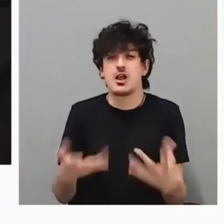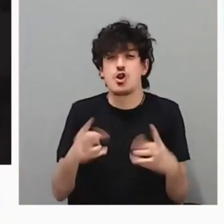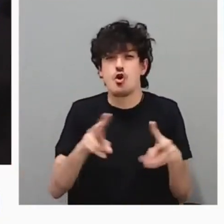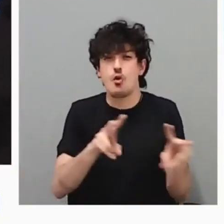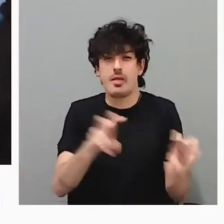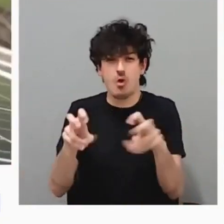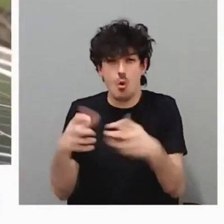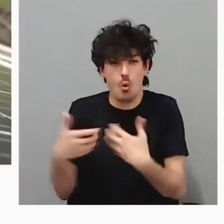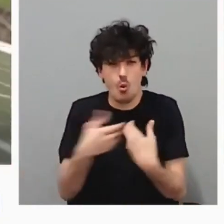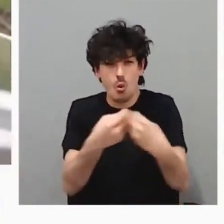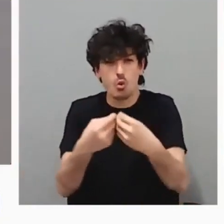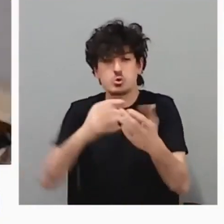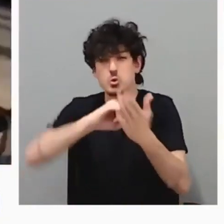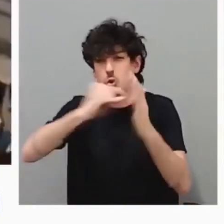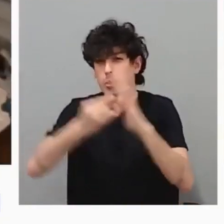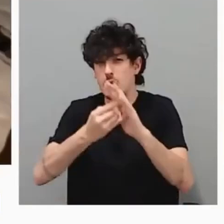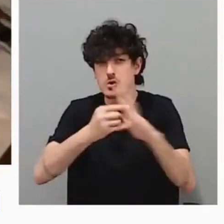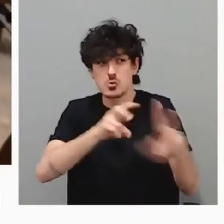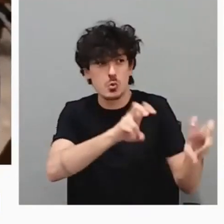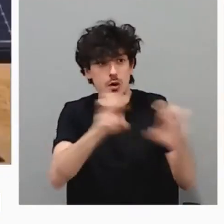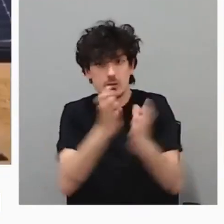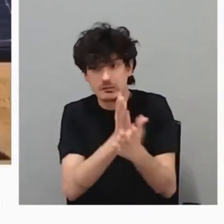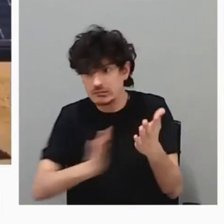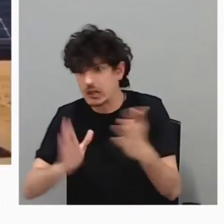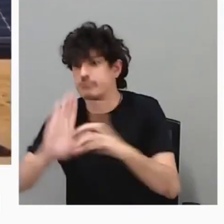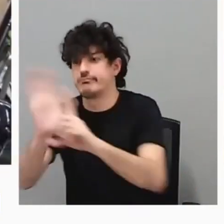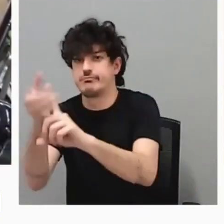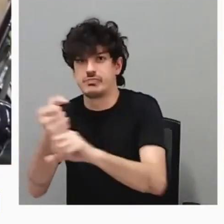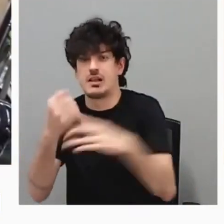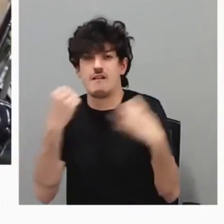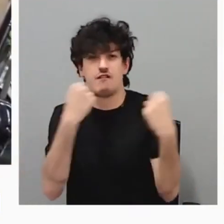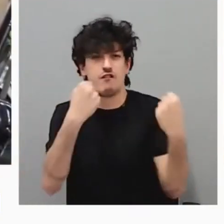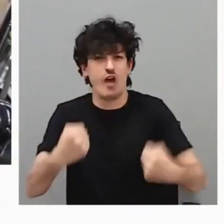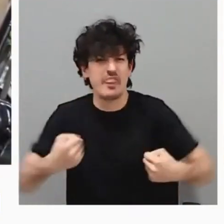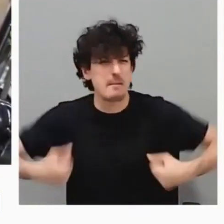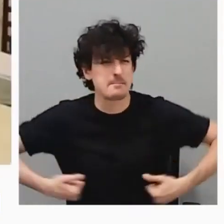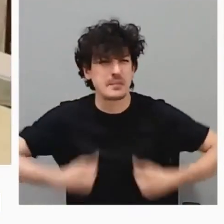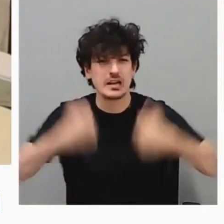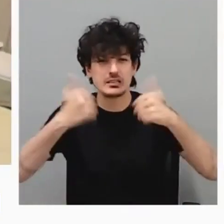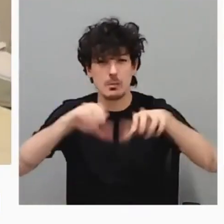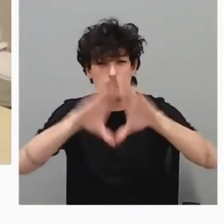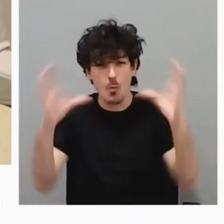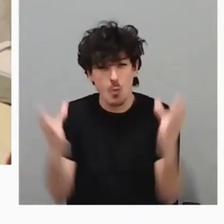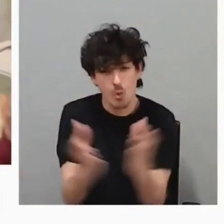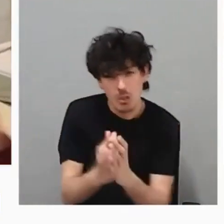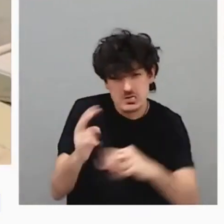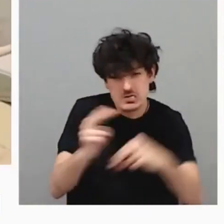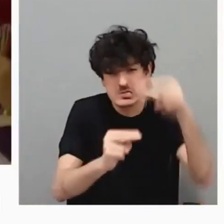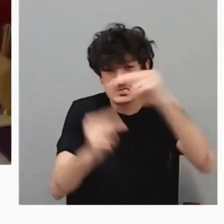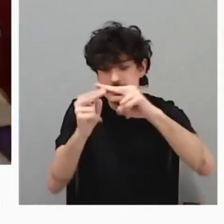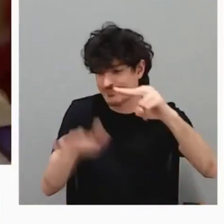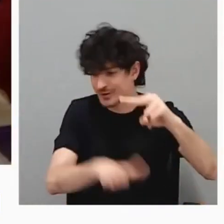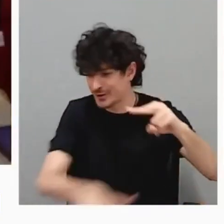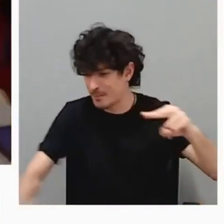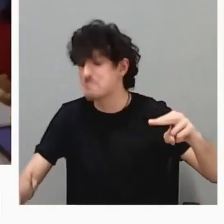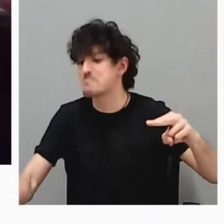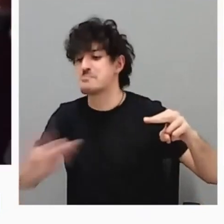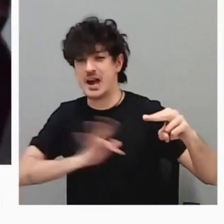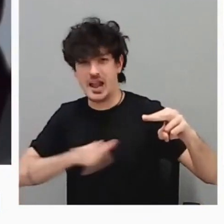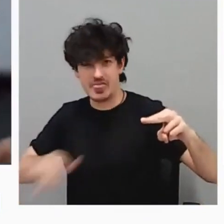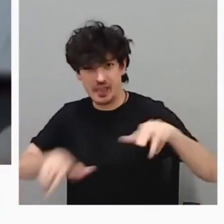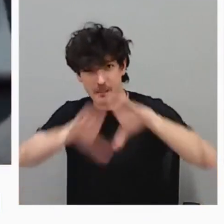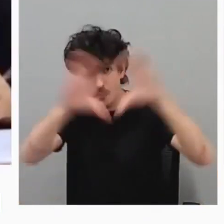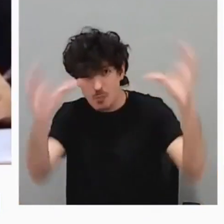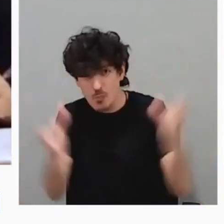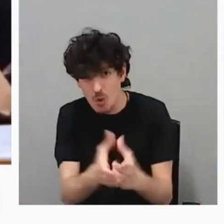nuevas soluciones. Es hora de crear con más fuerza todavía el mundo que los niños y niñas se merecen. Porque impulsando la